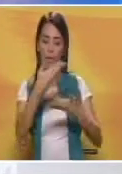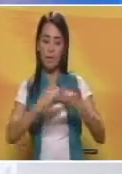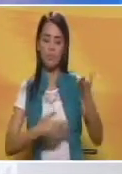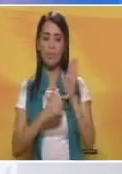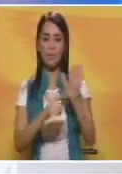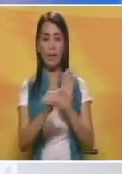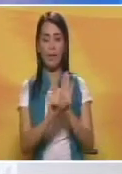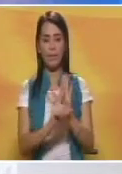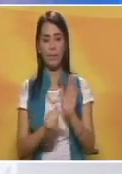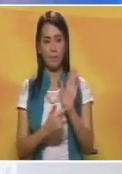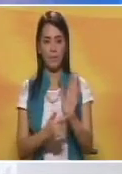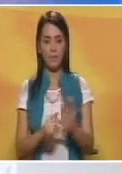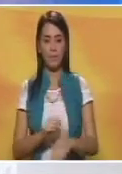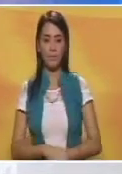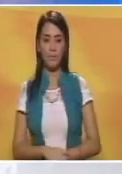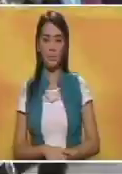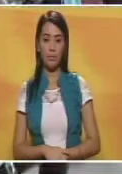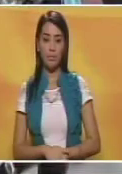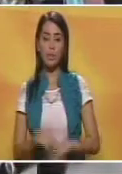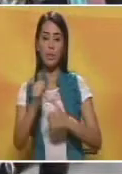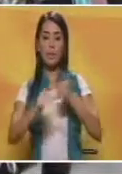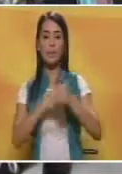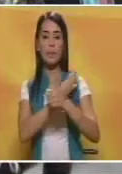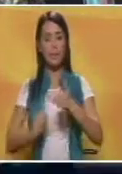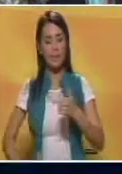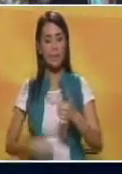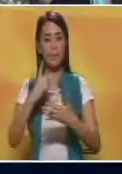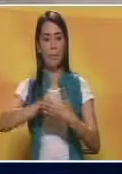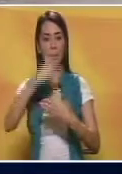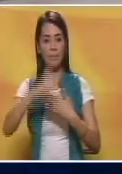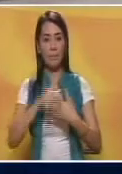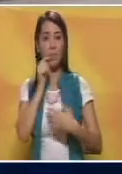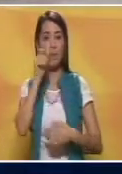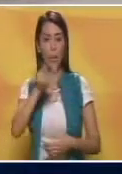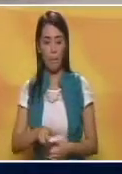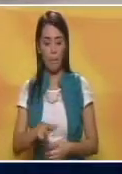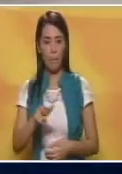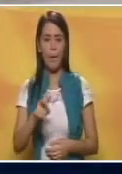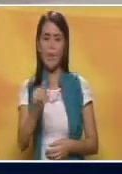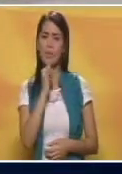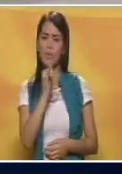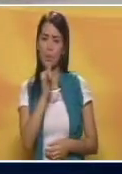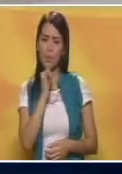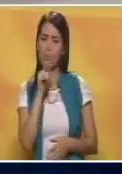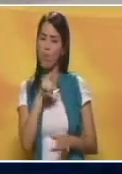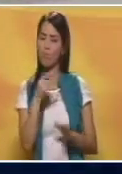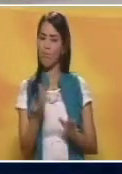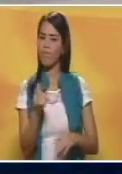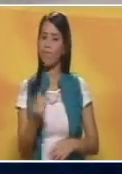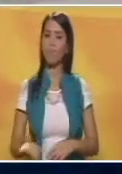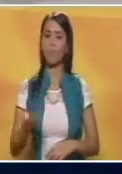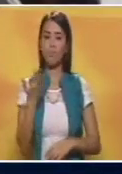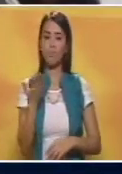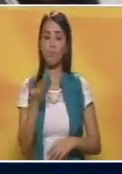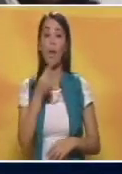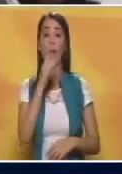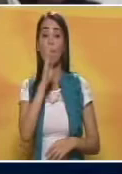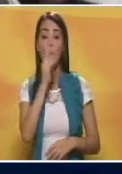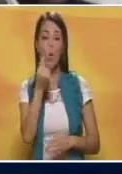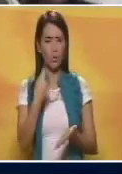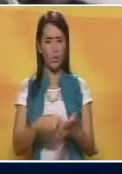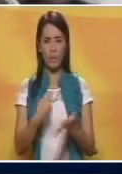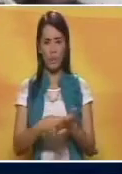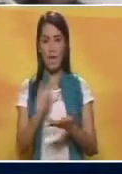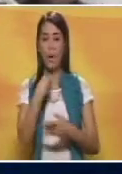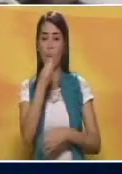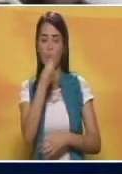423 el vicepresidente para planificación ricardo menéndez indicó que con este aumento el bono de alimentación se ubica